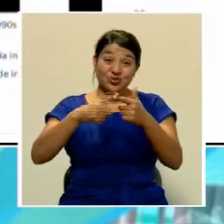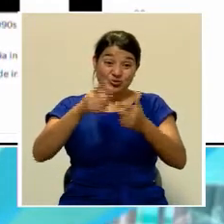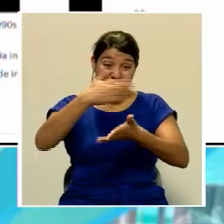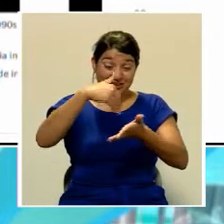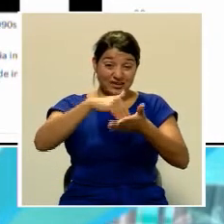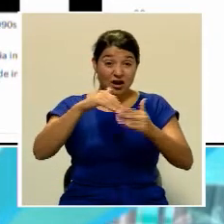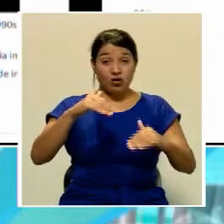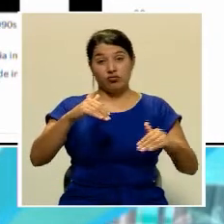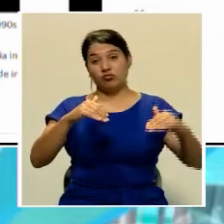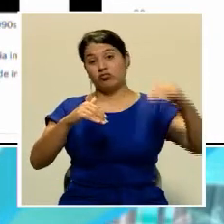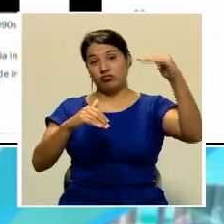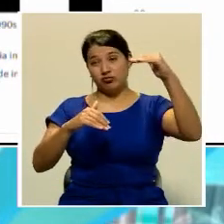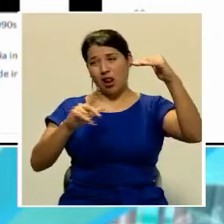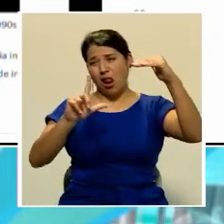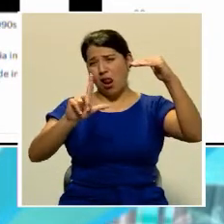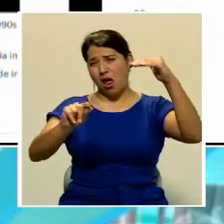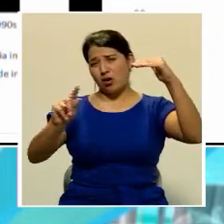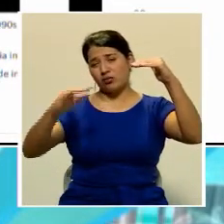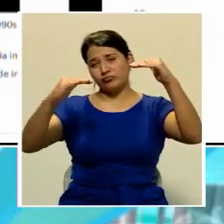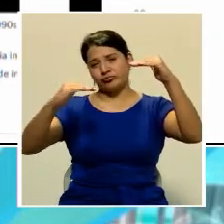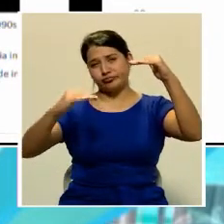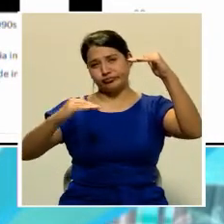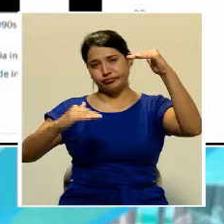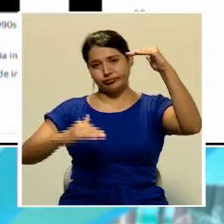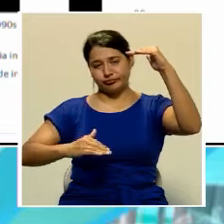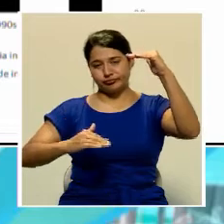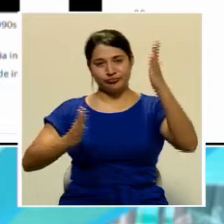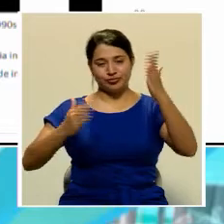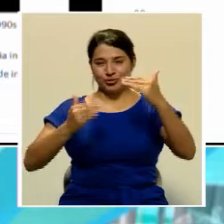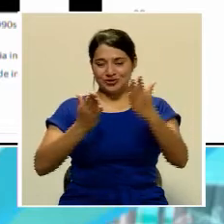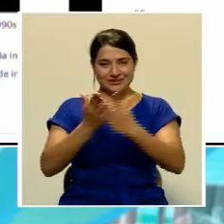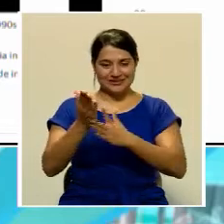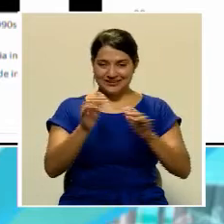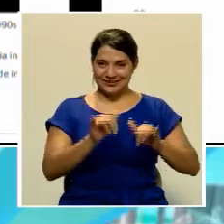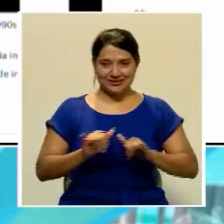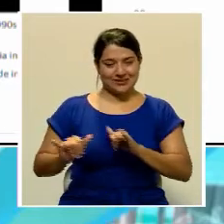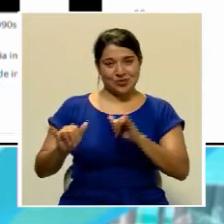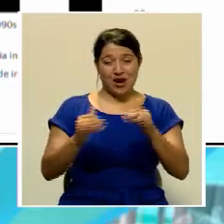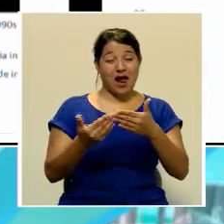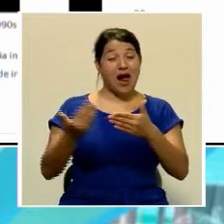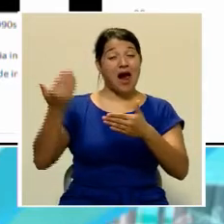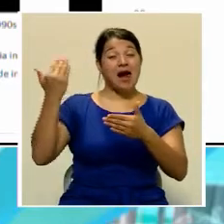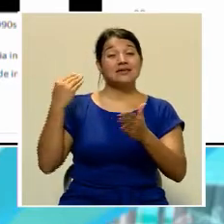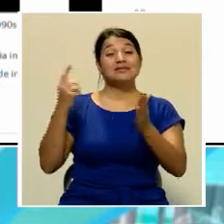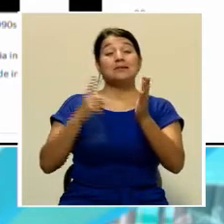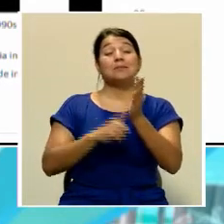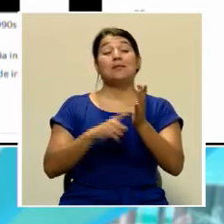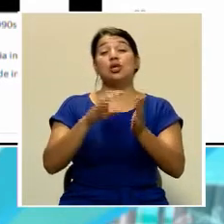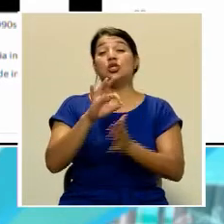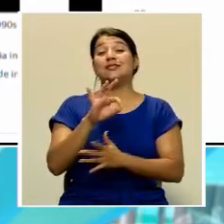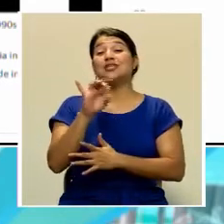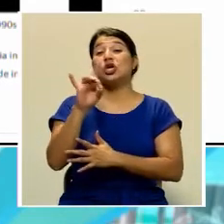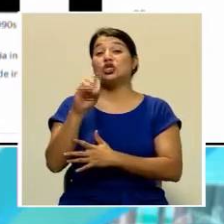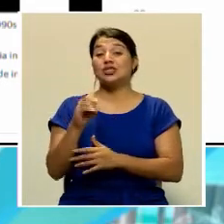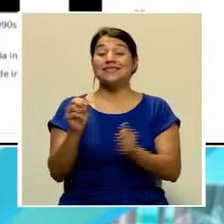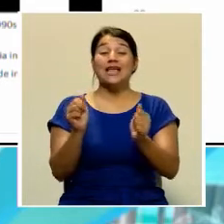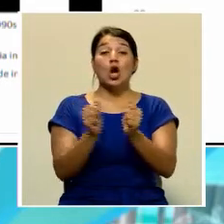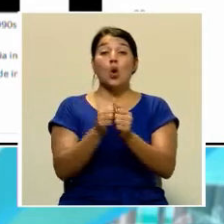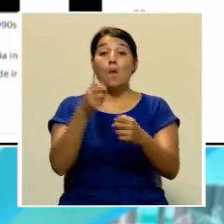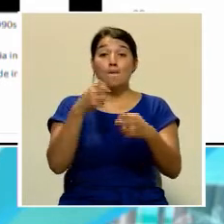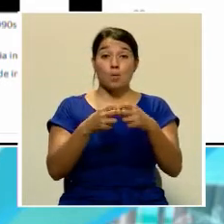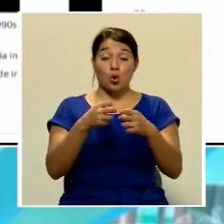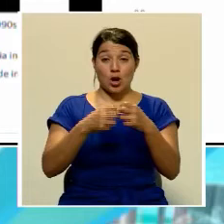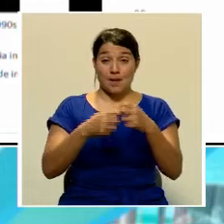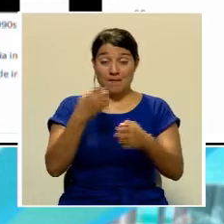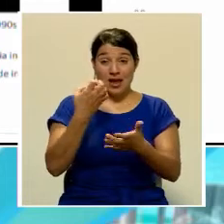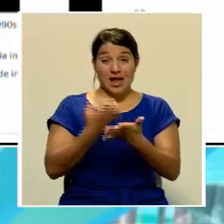una lección, ¿verdad? En los años 80, con la crisis económica, ¿verdad? Ese shock económico, lo que